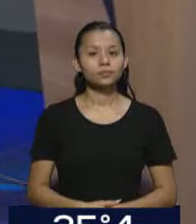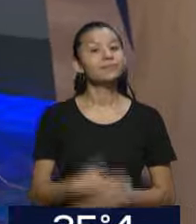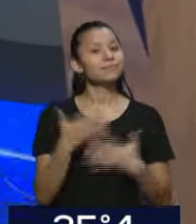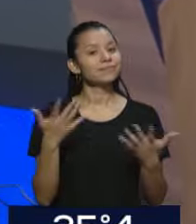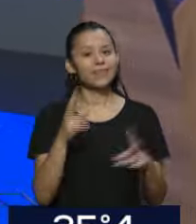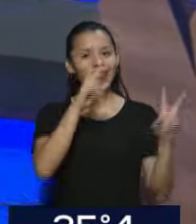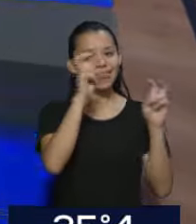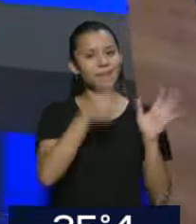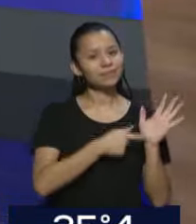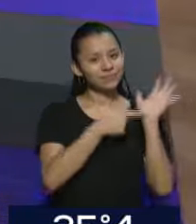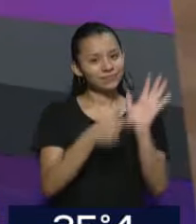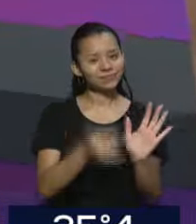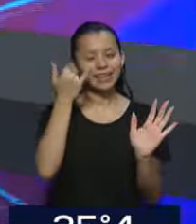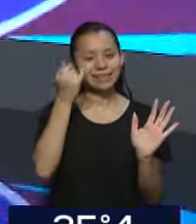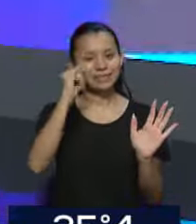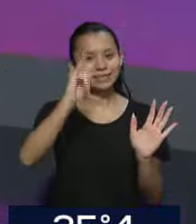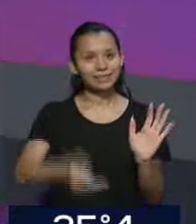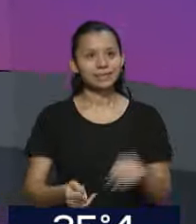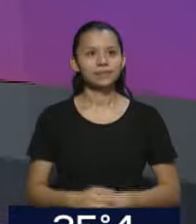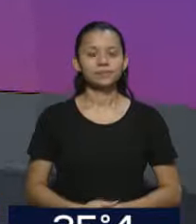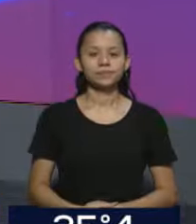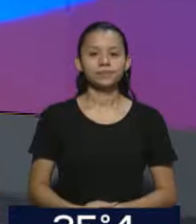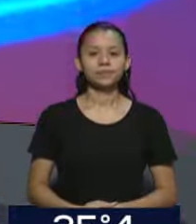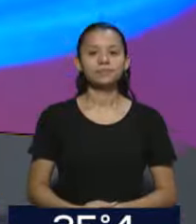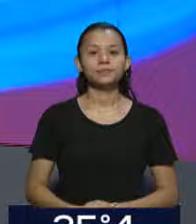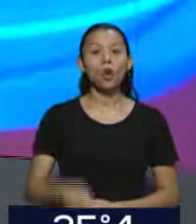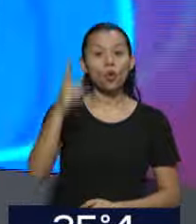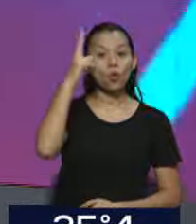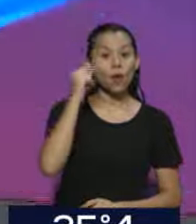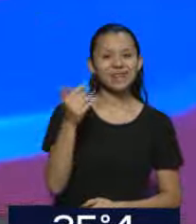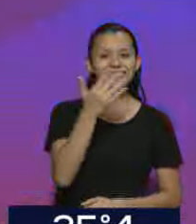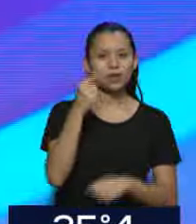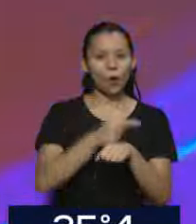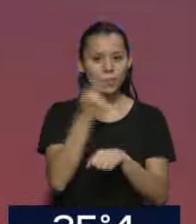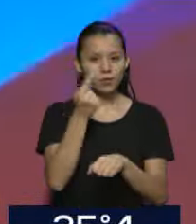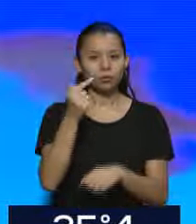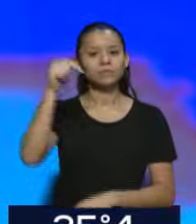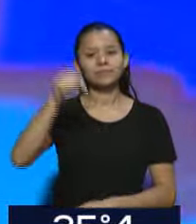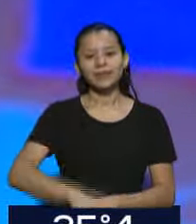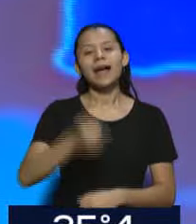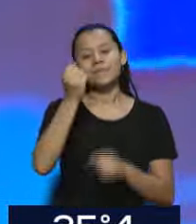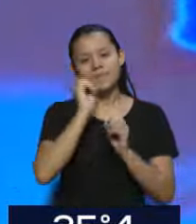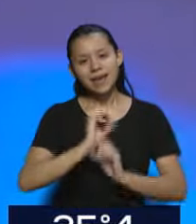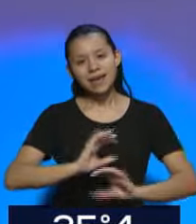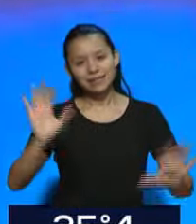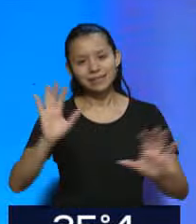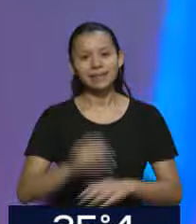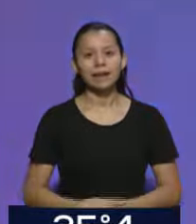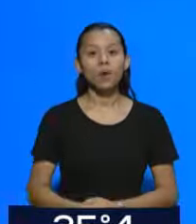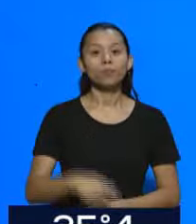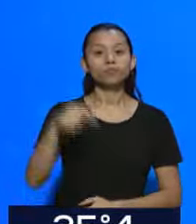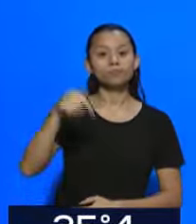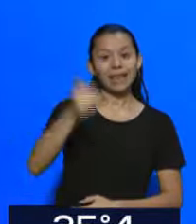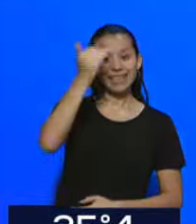Muy bien, los temas ya están presentados. 5 minutos pasan de las 21 horas. Comenzamos esta segunda quincena de enero, ya lunes 15 de